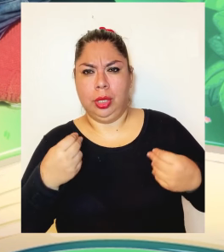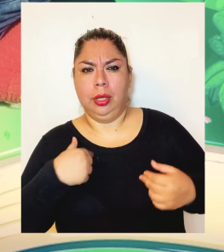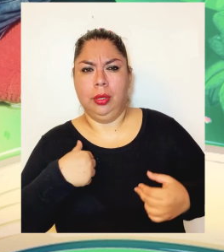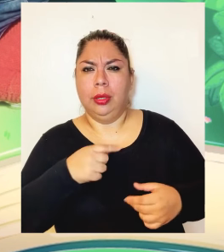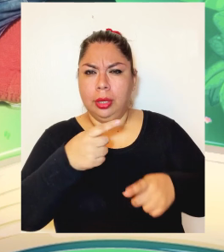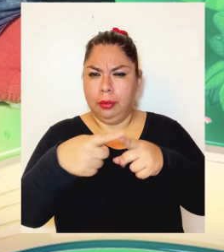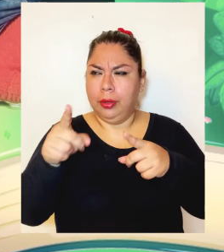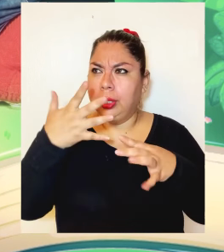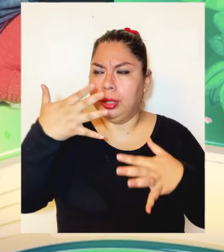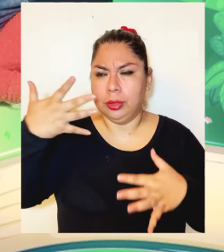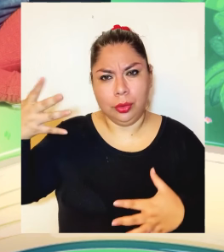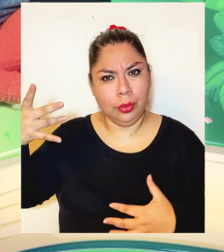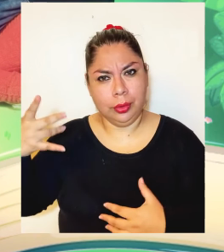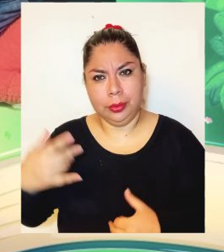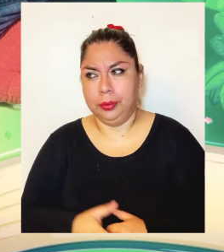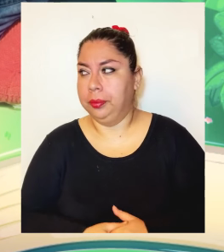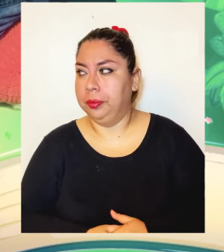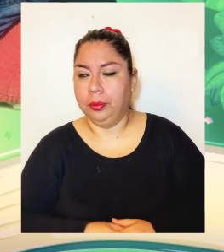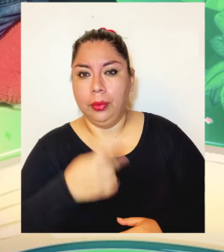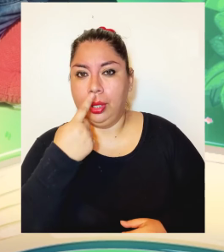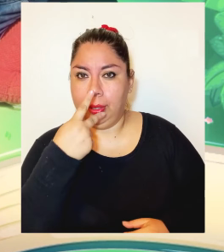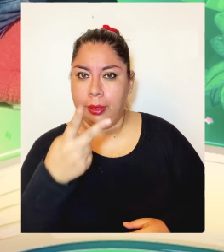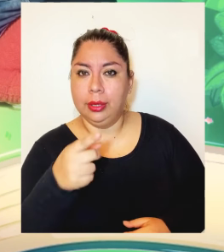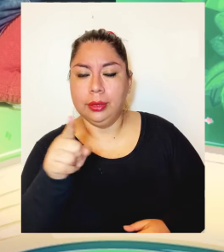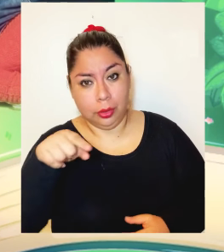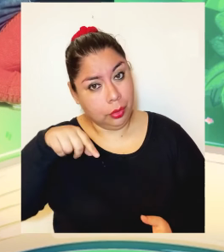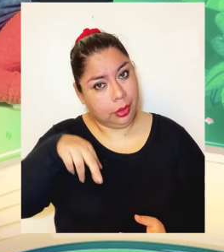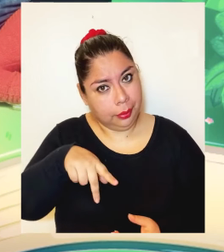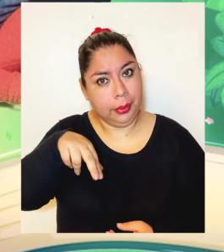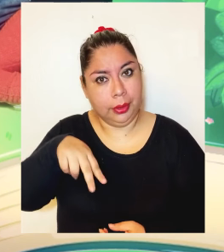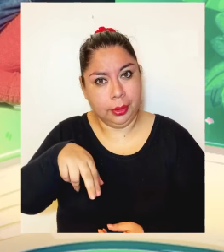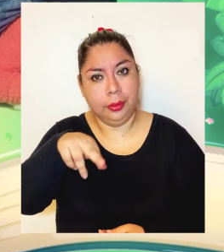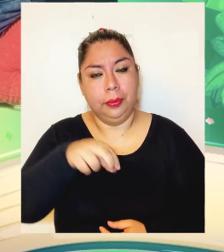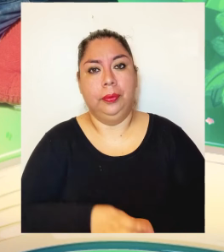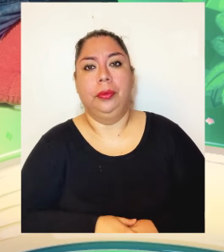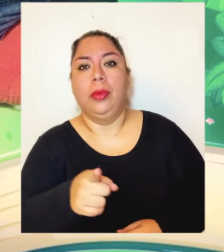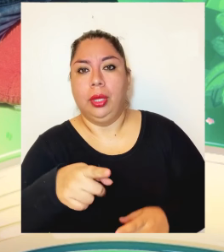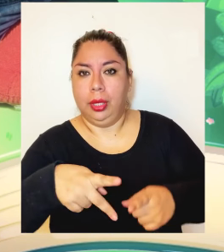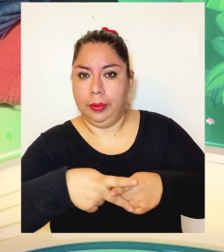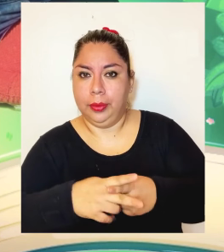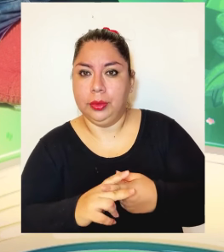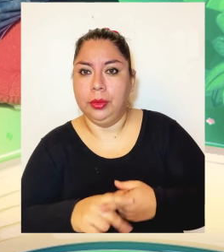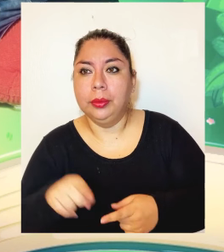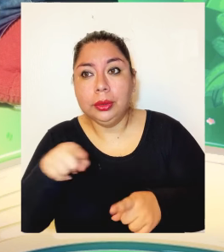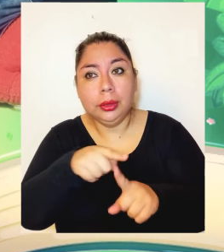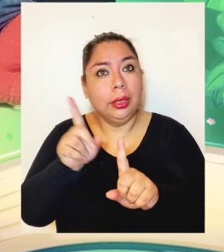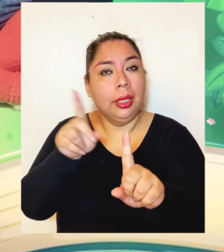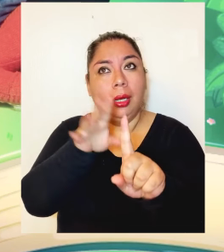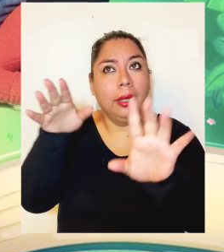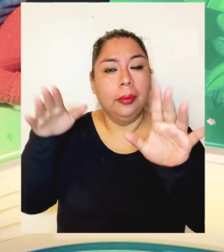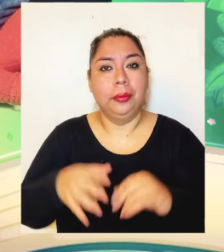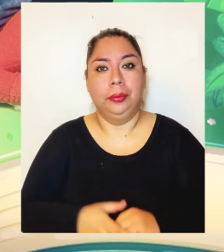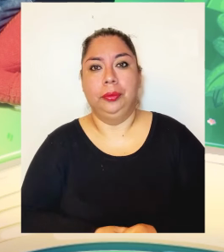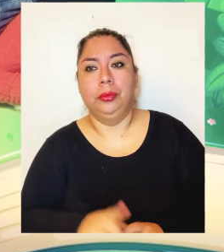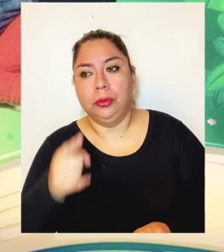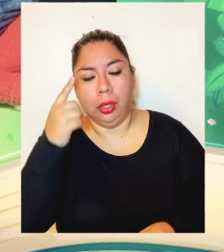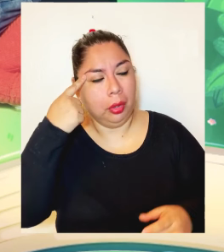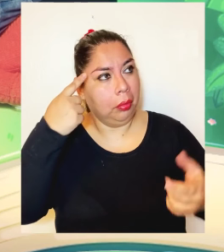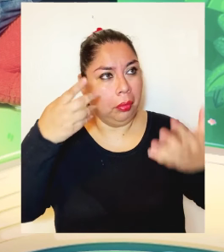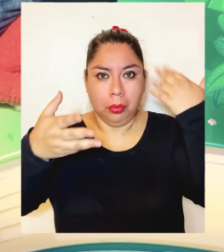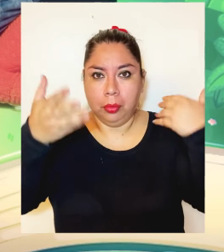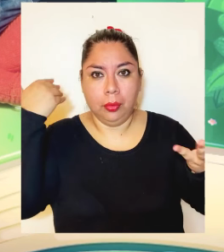colores. Ella siguió caminando y empezó a perseguir al ave. Se distrajo tanto con